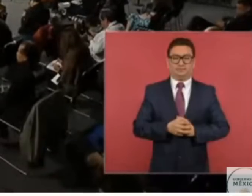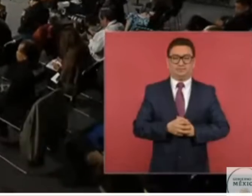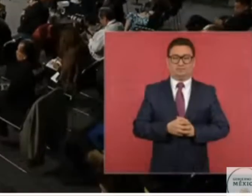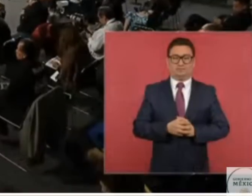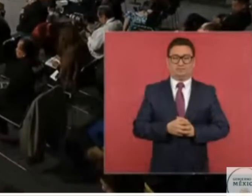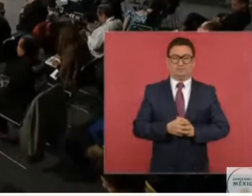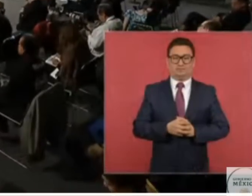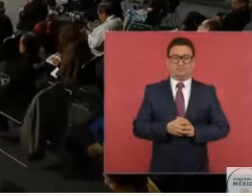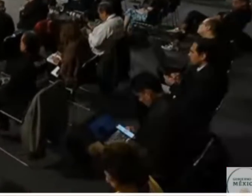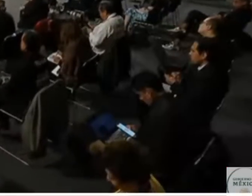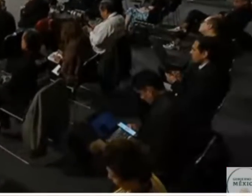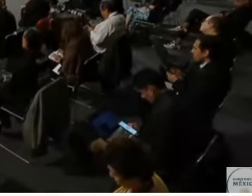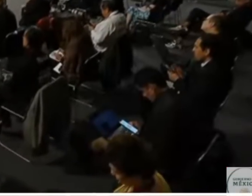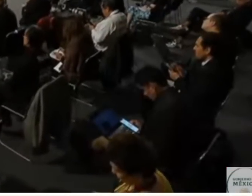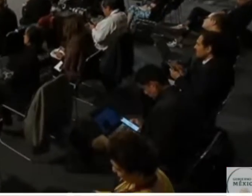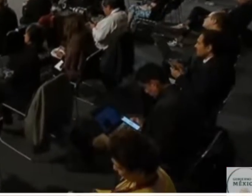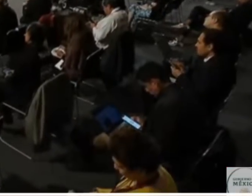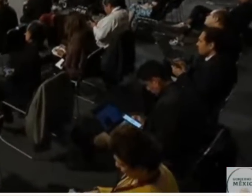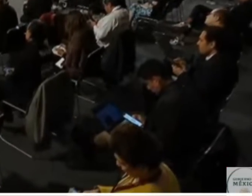la corrupción pues siempre